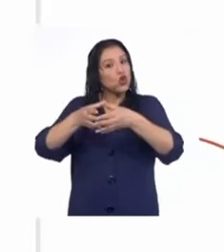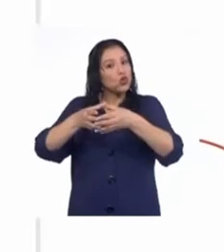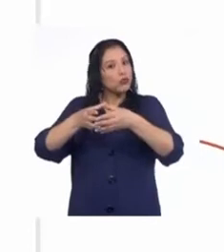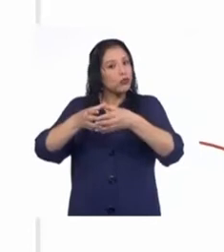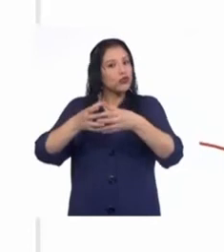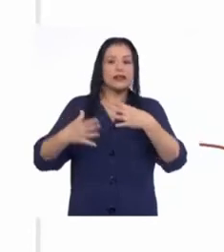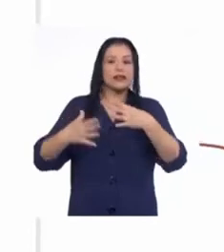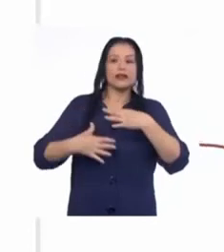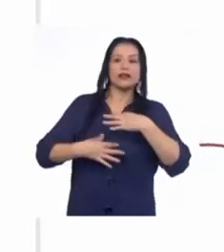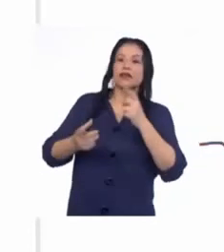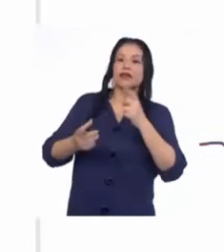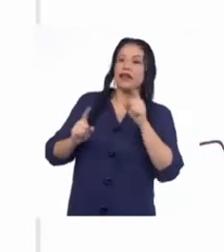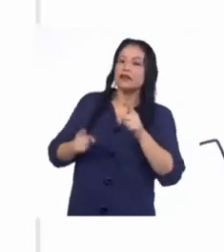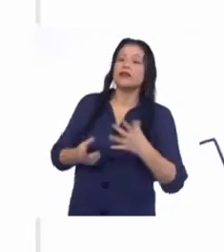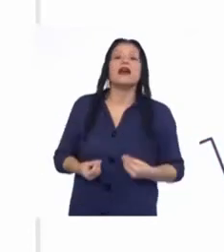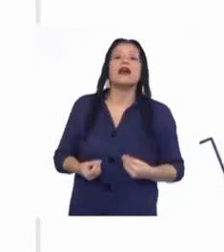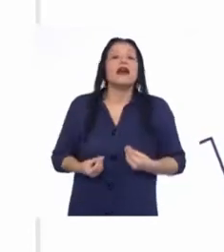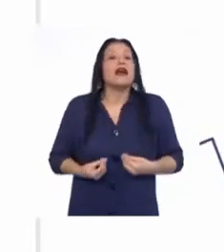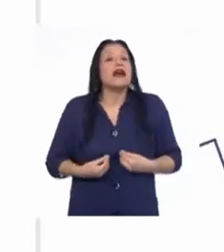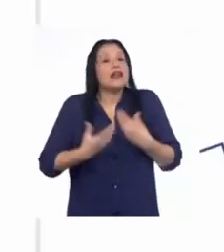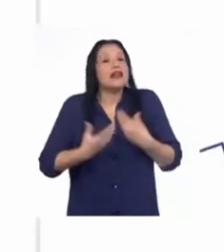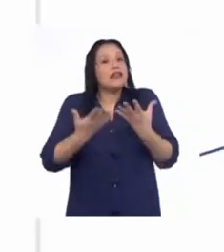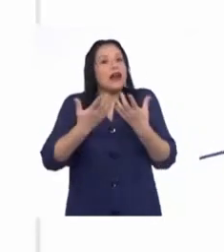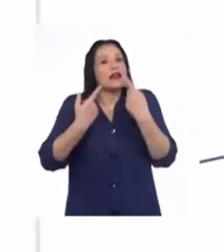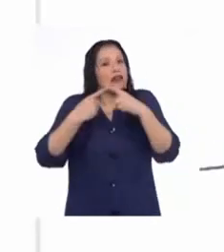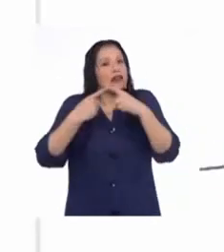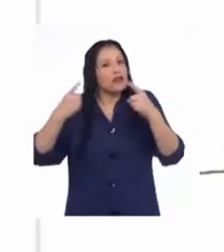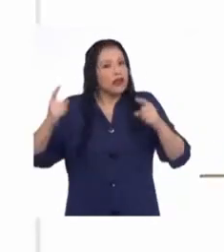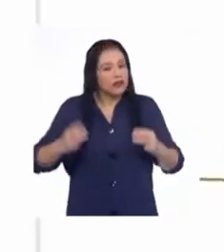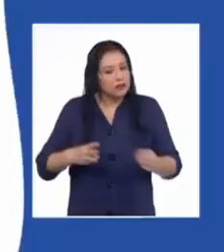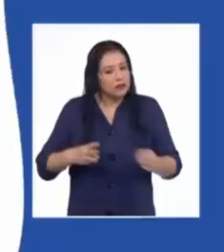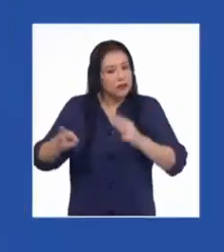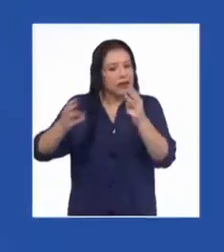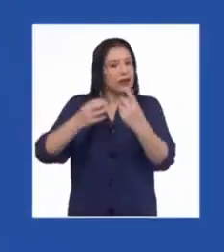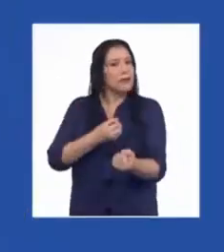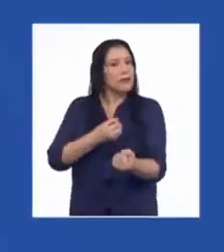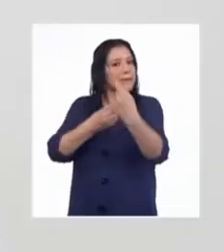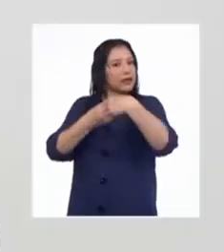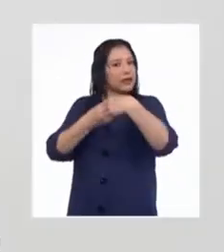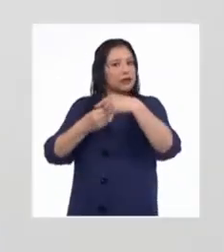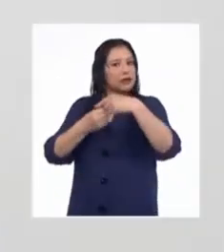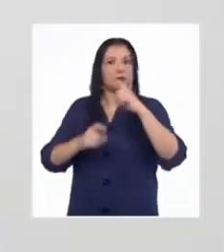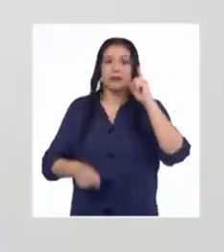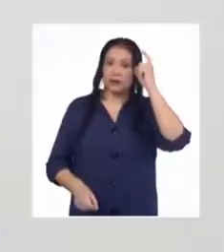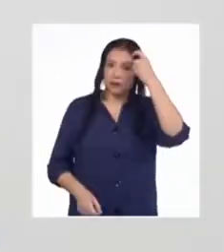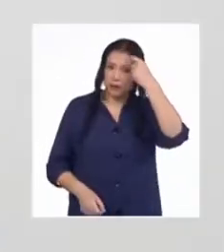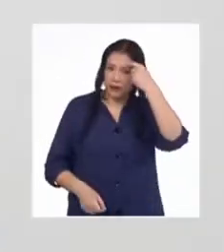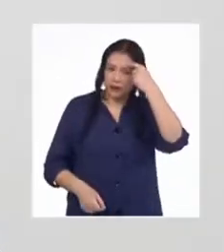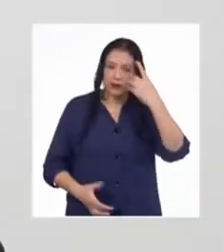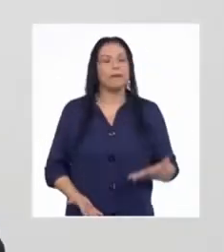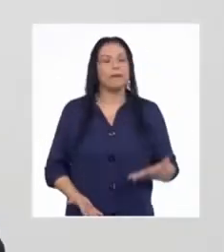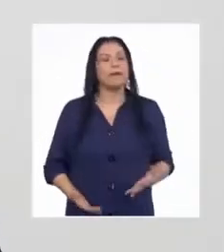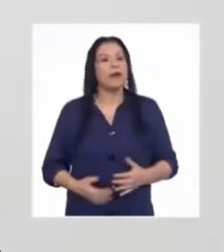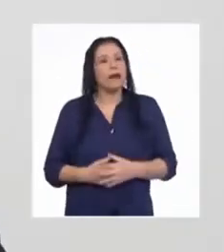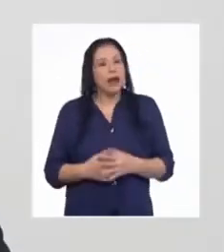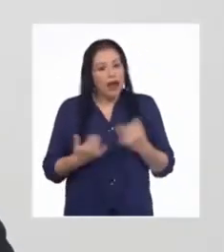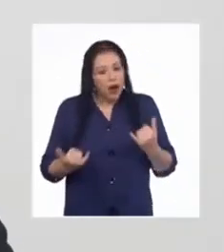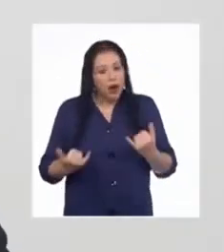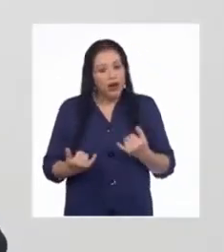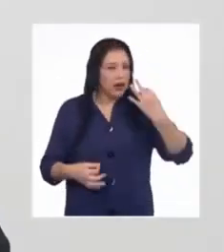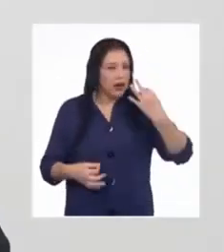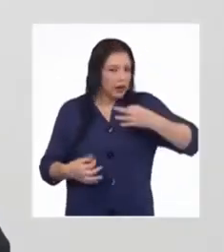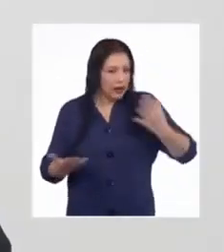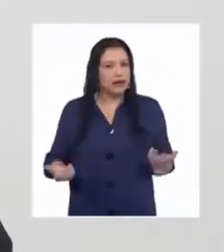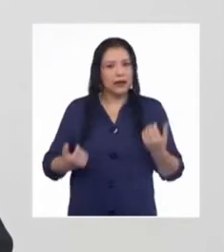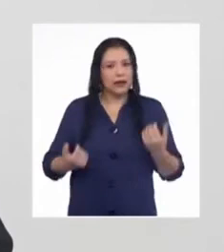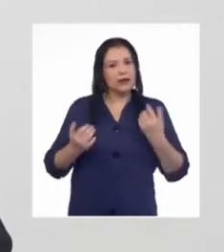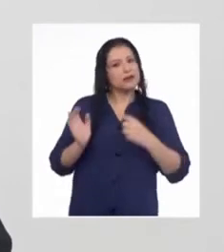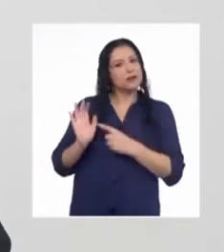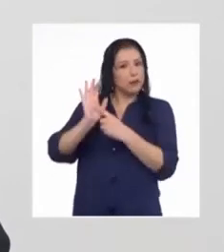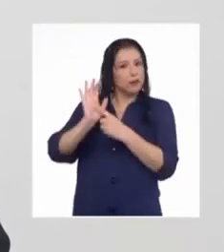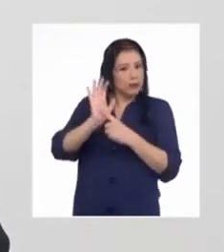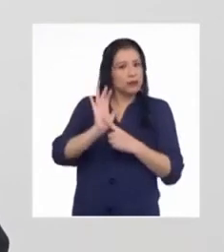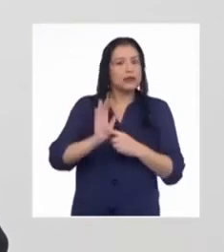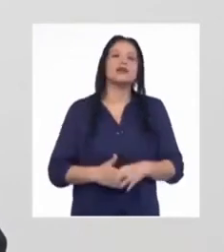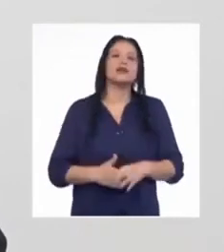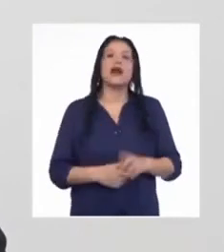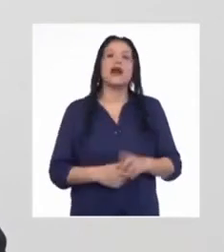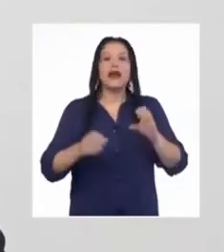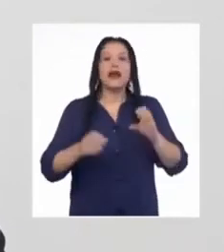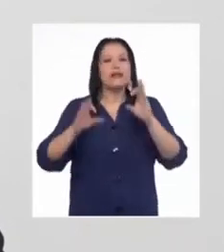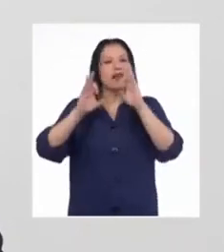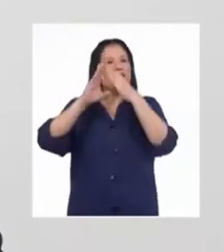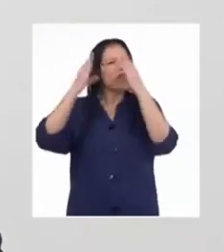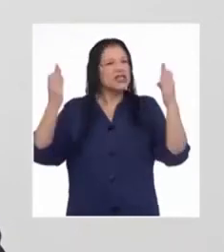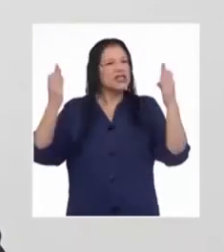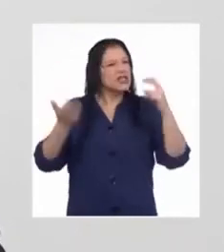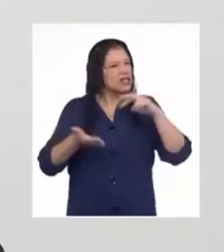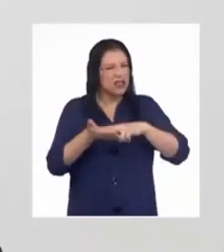y proporcionar formas alternativas de participación política. En el contexto en que se nos presenta, esa frase